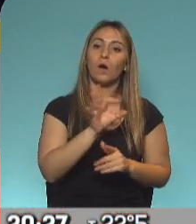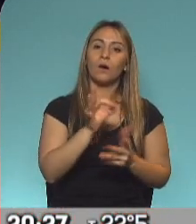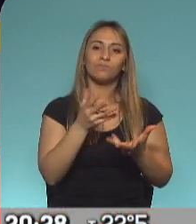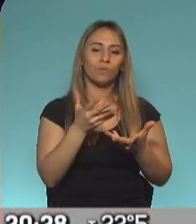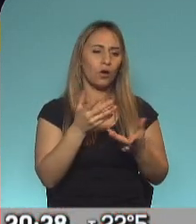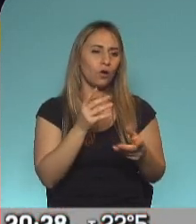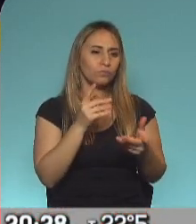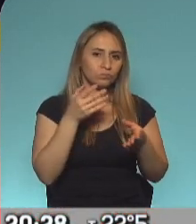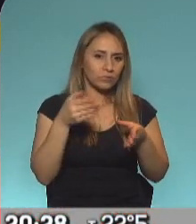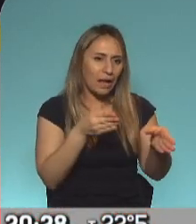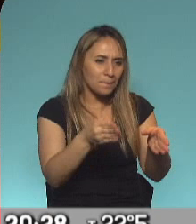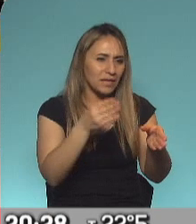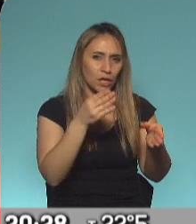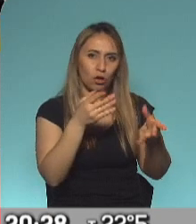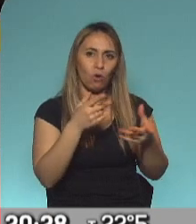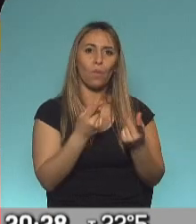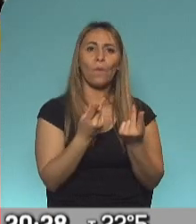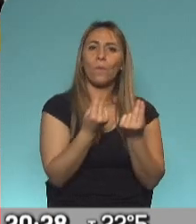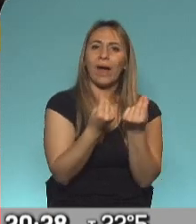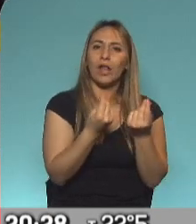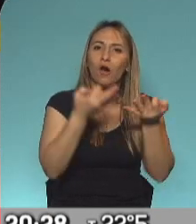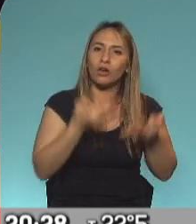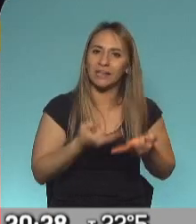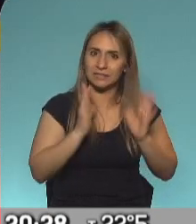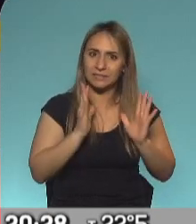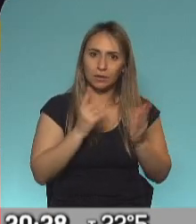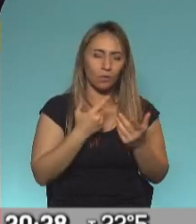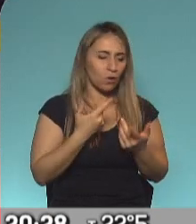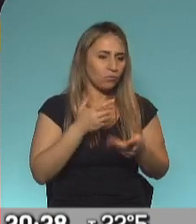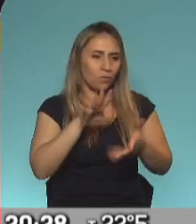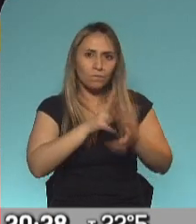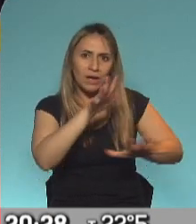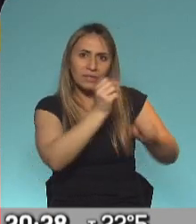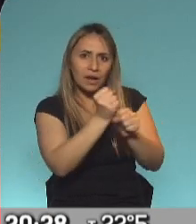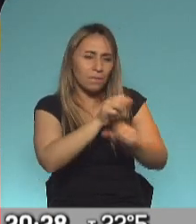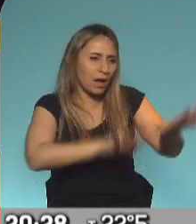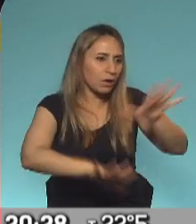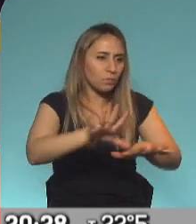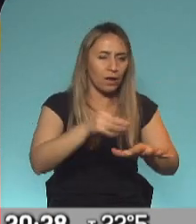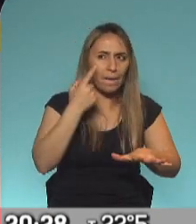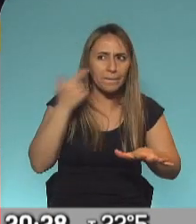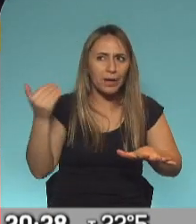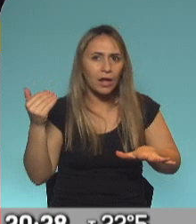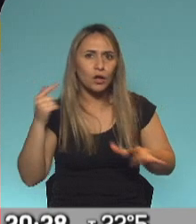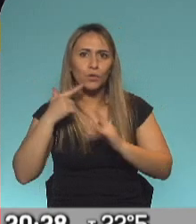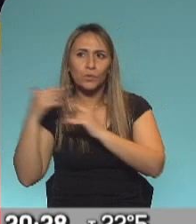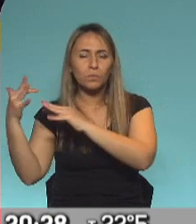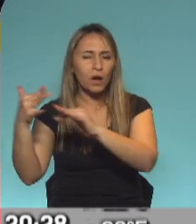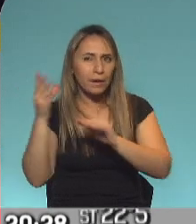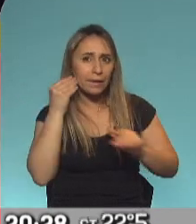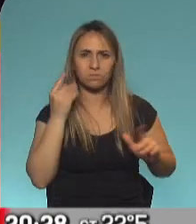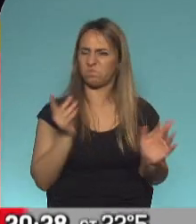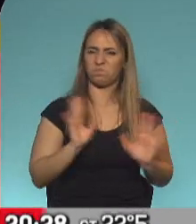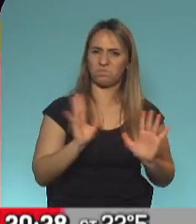y los valores que vuelca permanentemente a la gestión a partir de rumores periodísticos. Pero eso Lavagna no también, lo van a encontrar en este